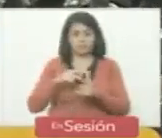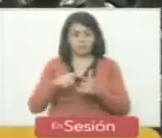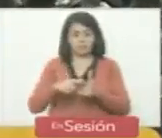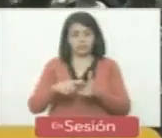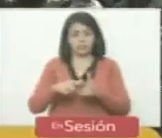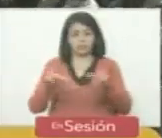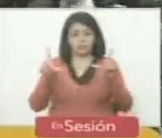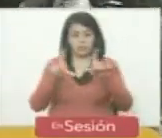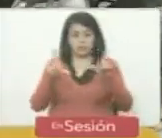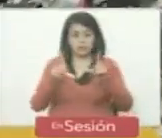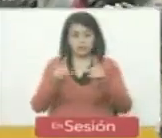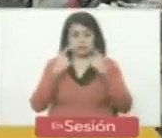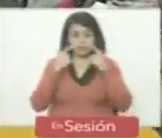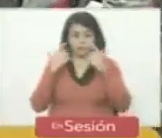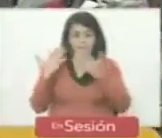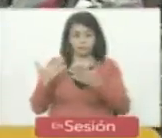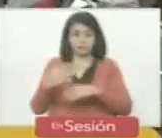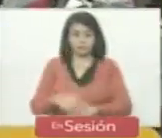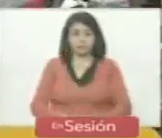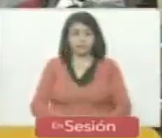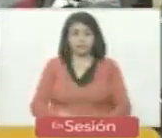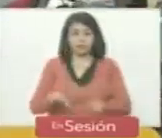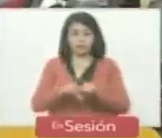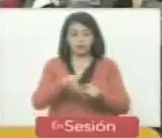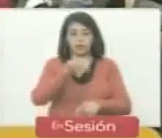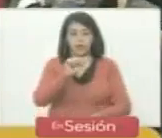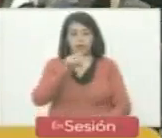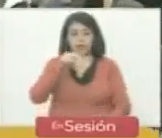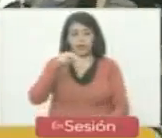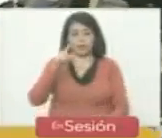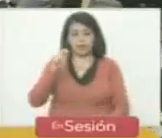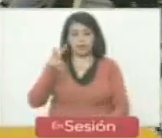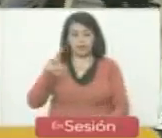televisión, que tuviera algo como ANTV,